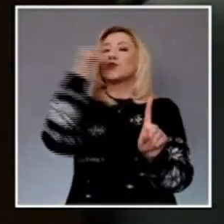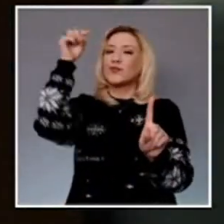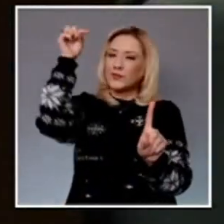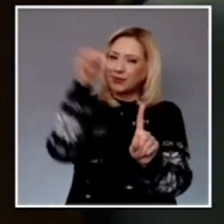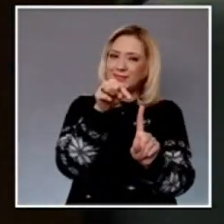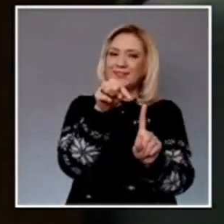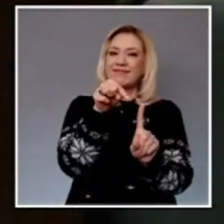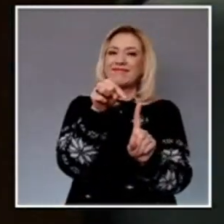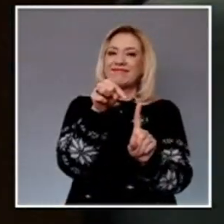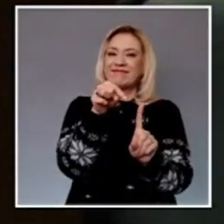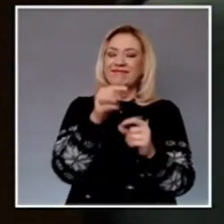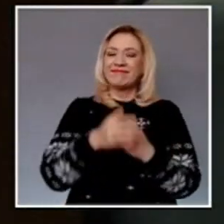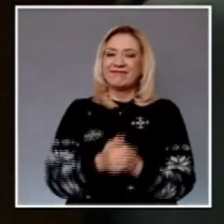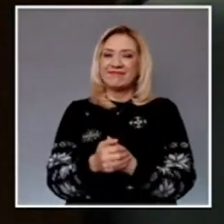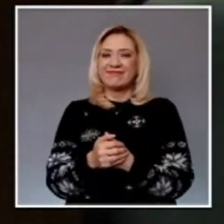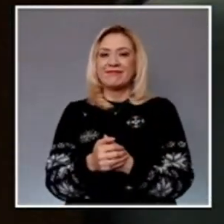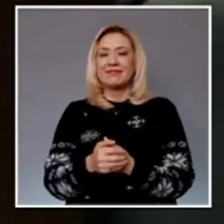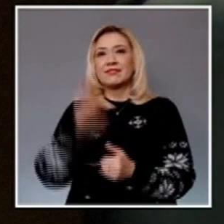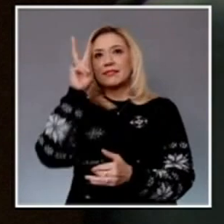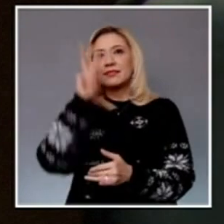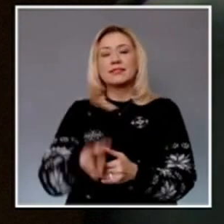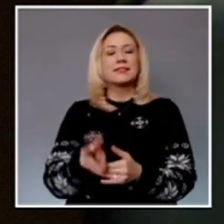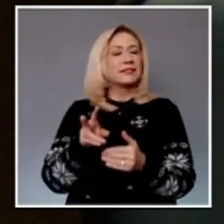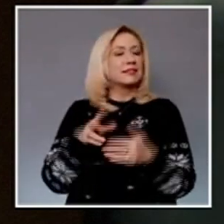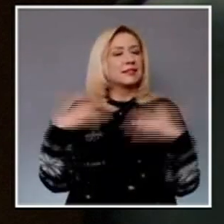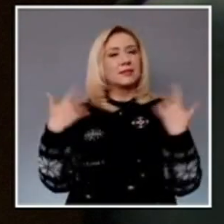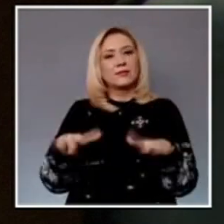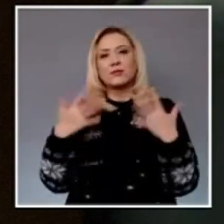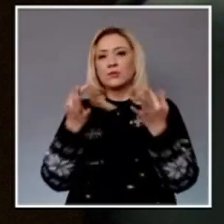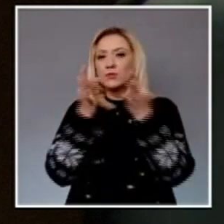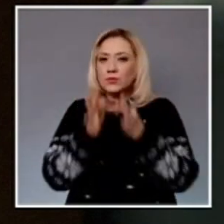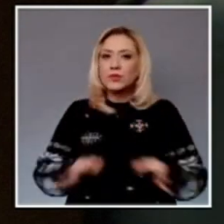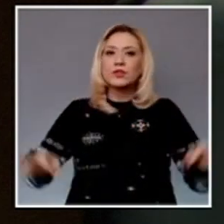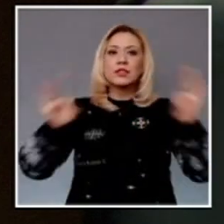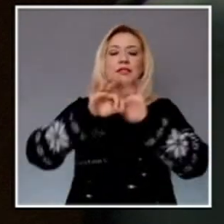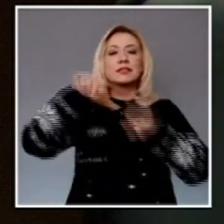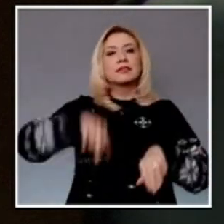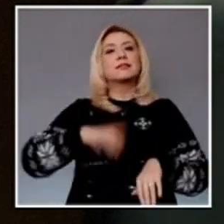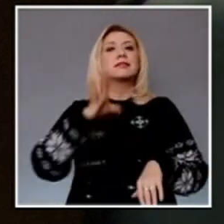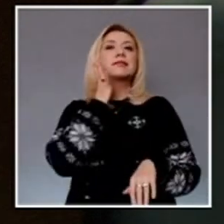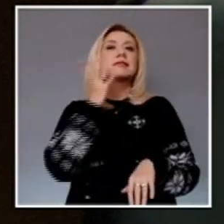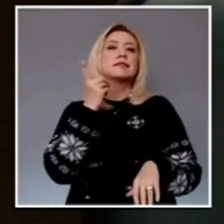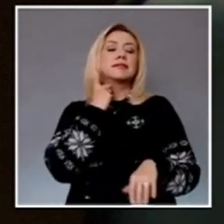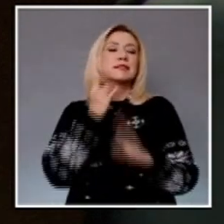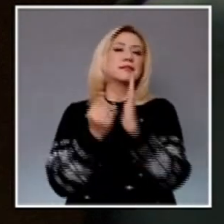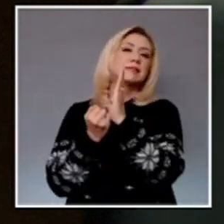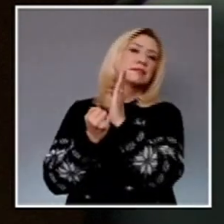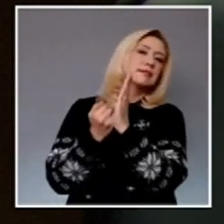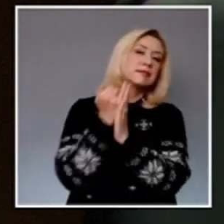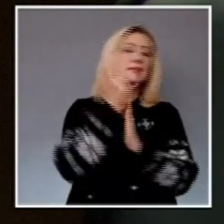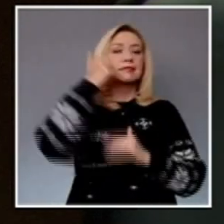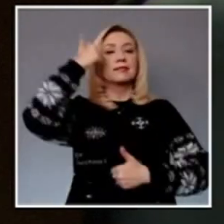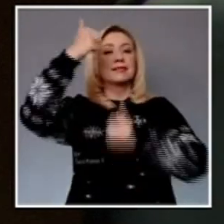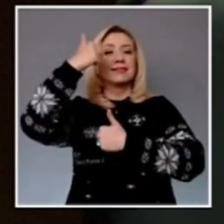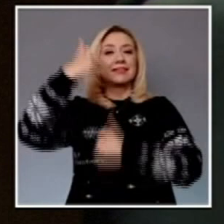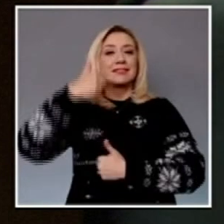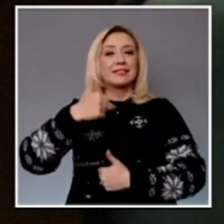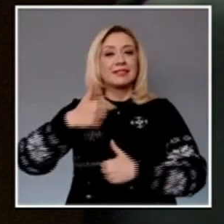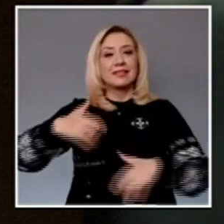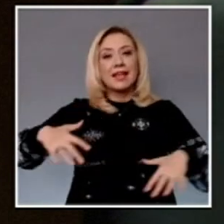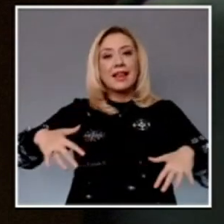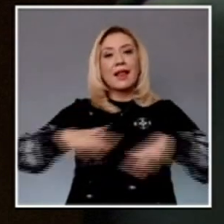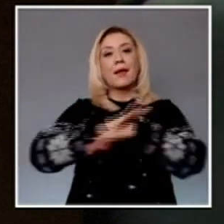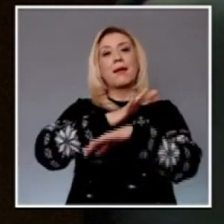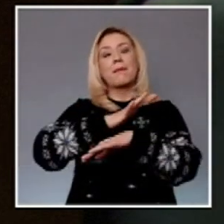una enorme contribución de esta Cámara de Diputadas, de Diputados, a cambiar la forma en la que ejercemos